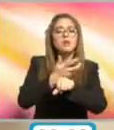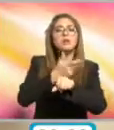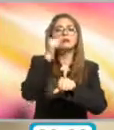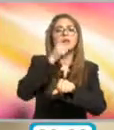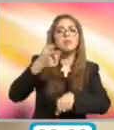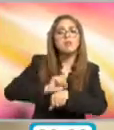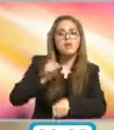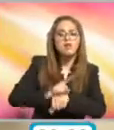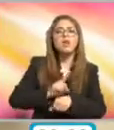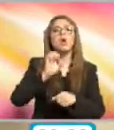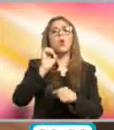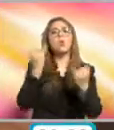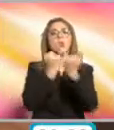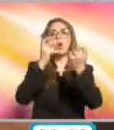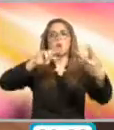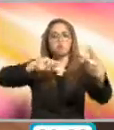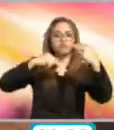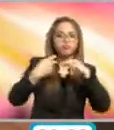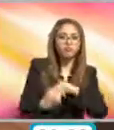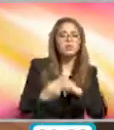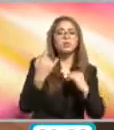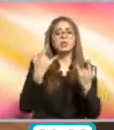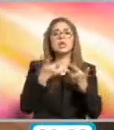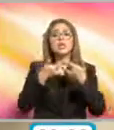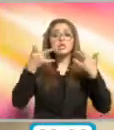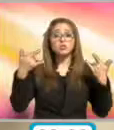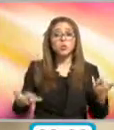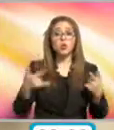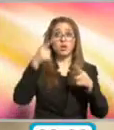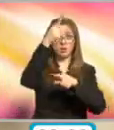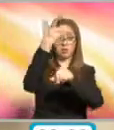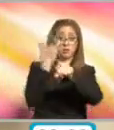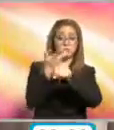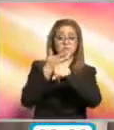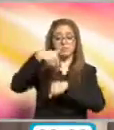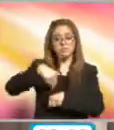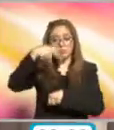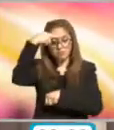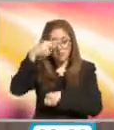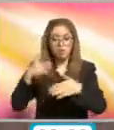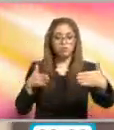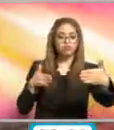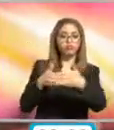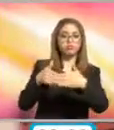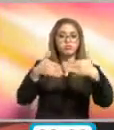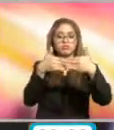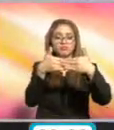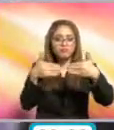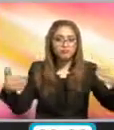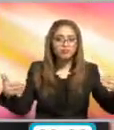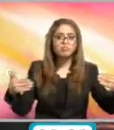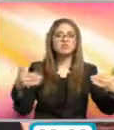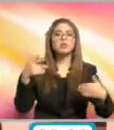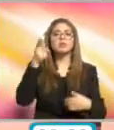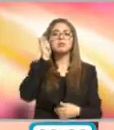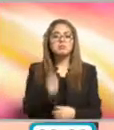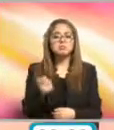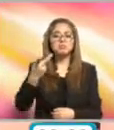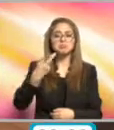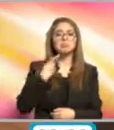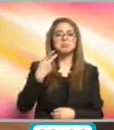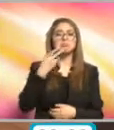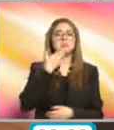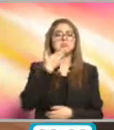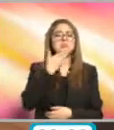las cuestiones familiares y sobre todo la historia que tenemos los dos países en esta frontera, pues nos hacen ser grandes amigos y aliados.